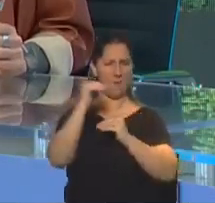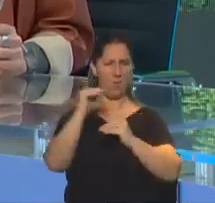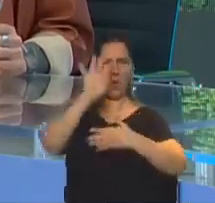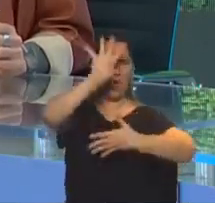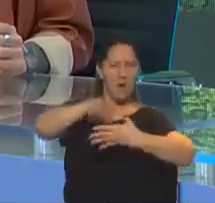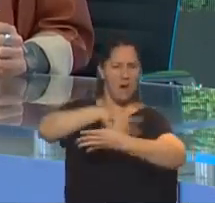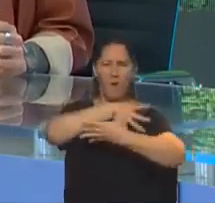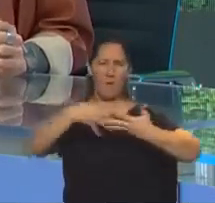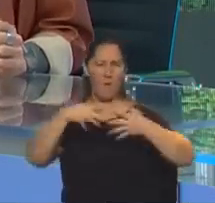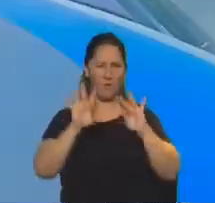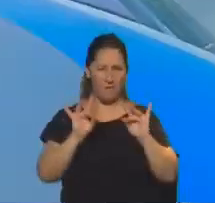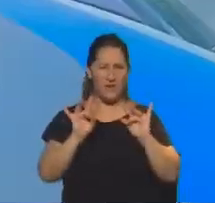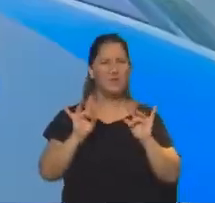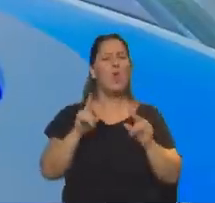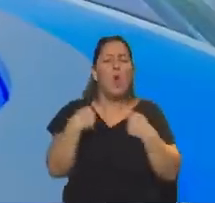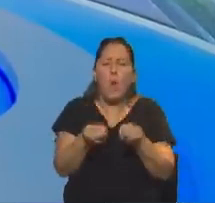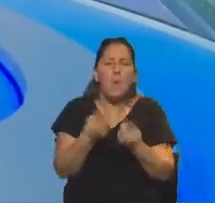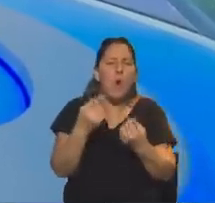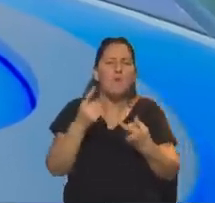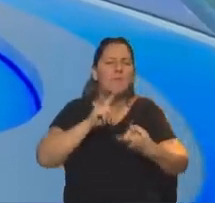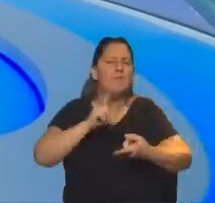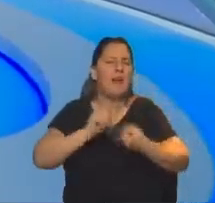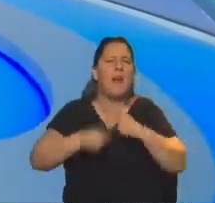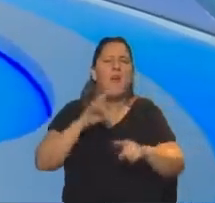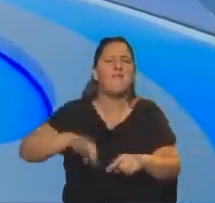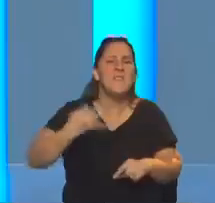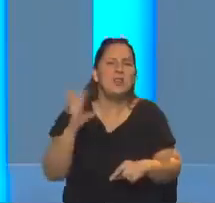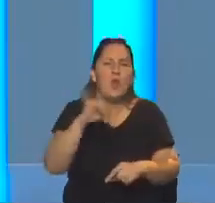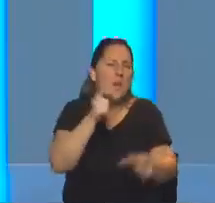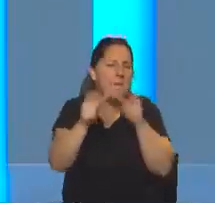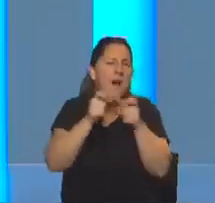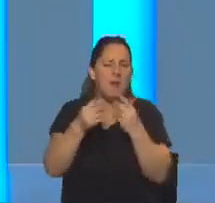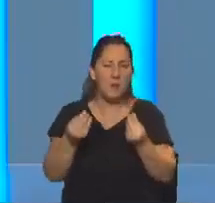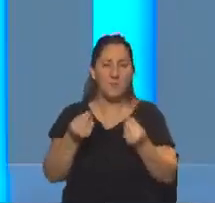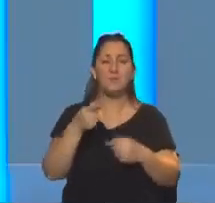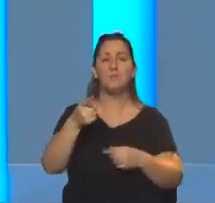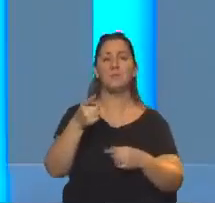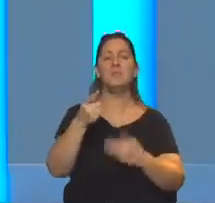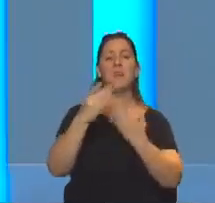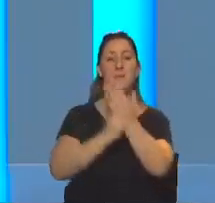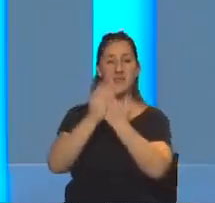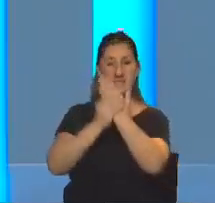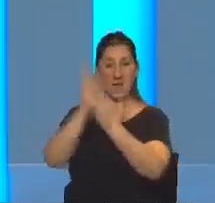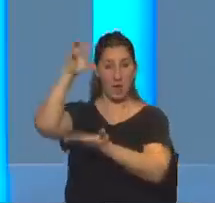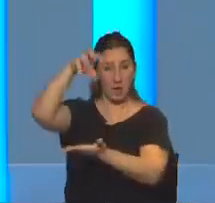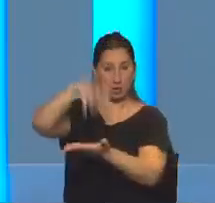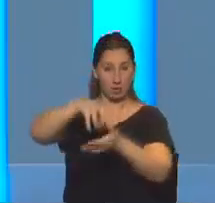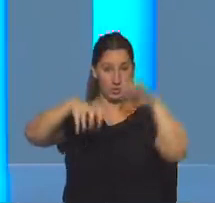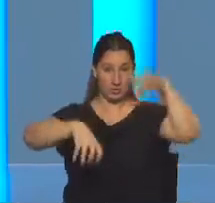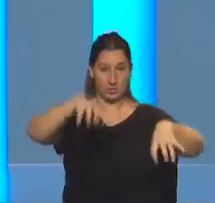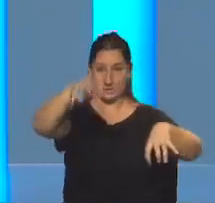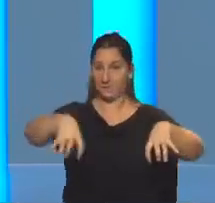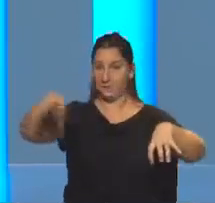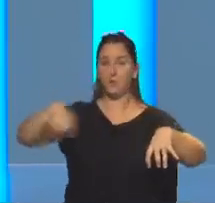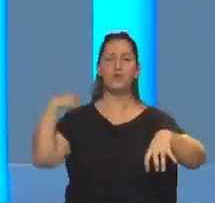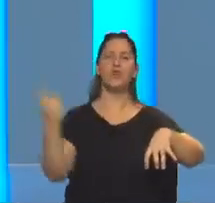excel pero en la vida diaria como se traduce si así es dijo en cuanto a las erogaciones a los ministerios lo que dijo es no